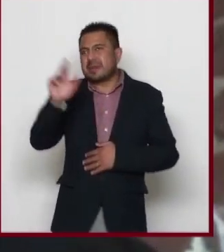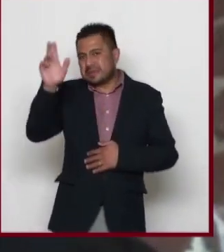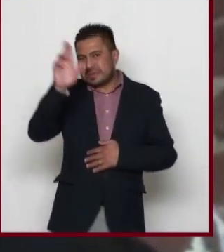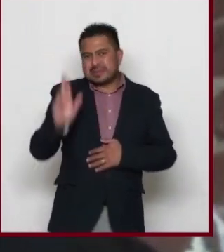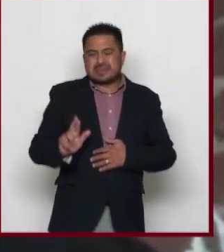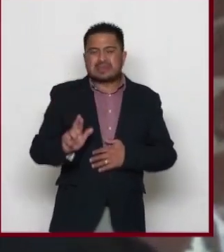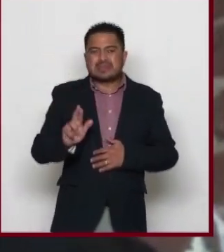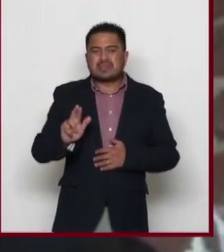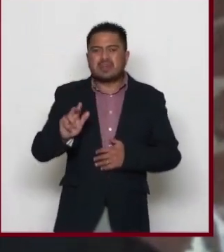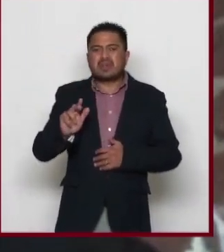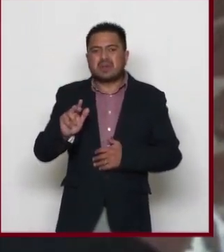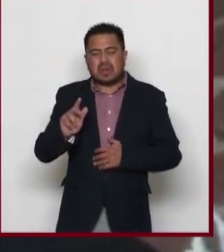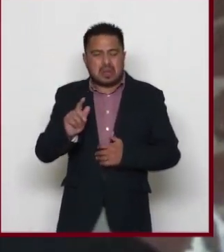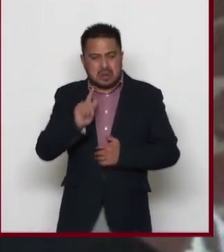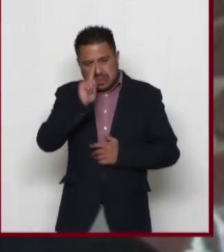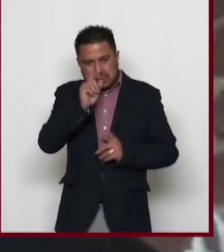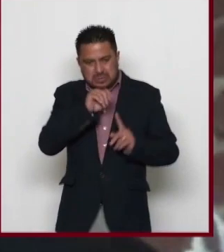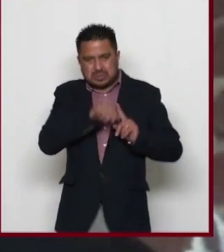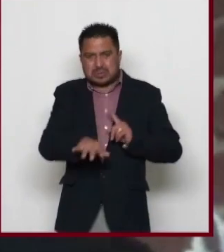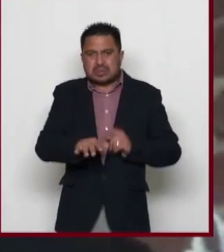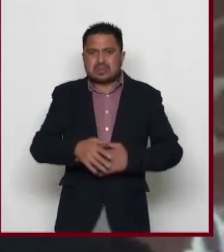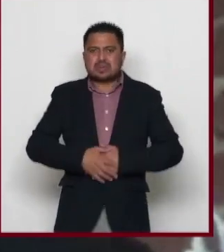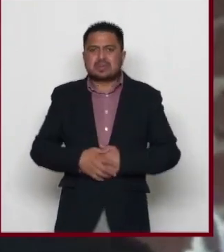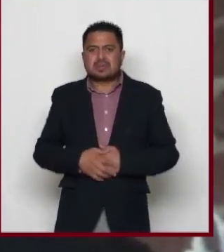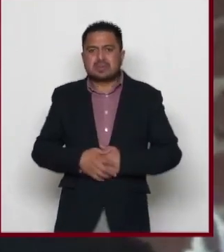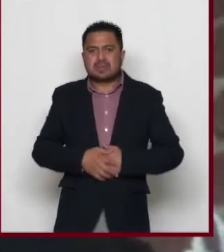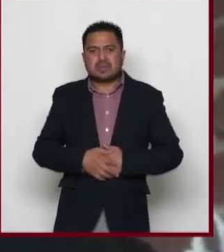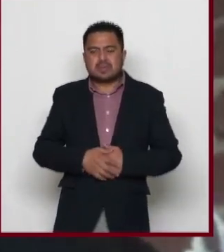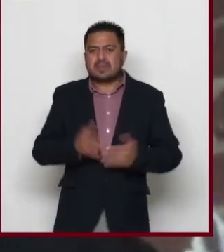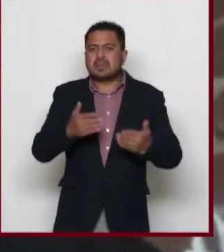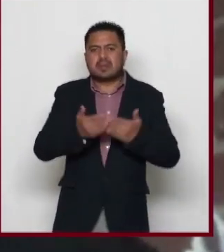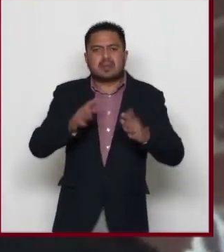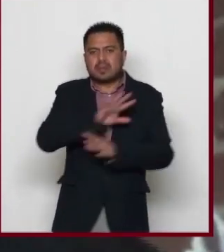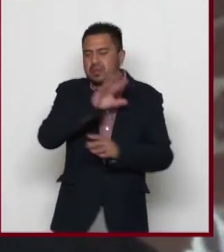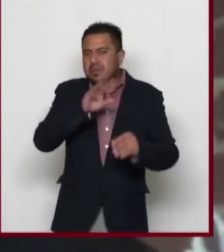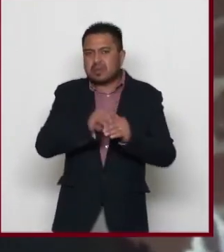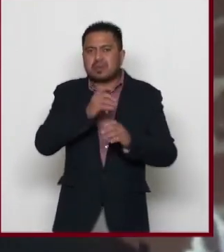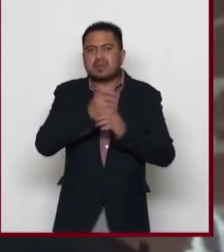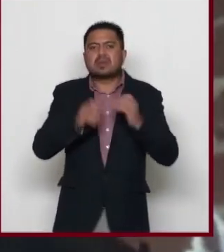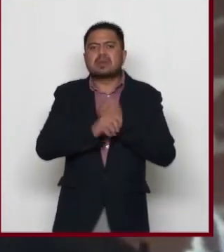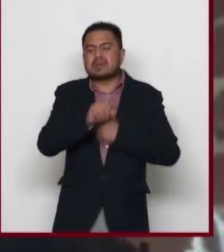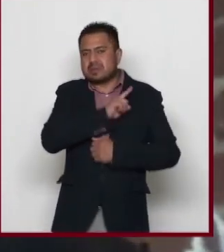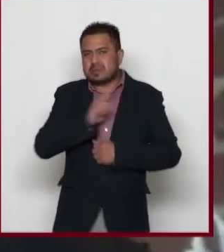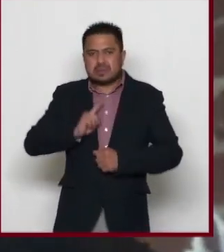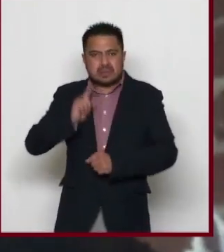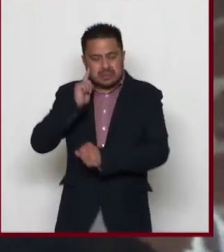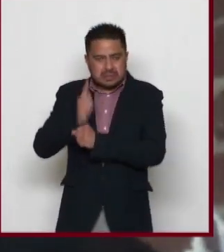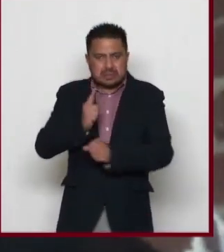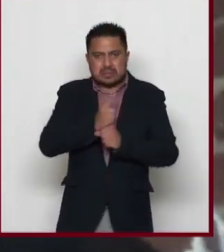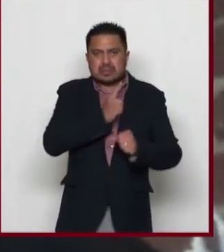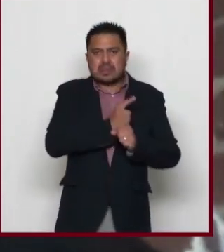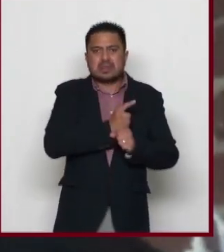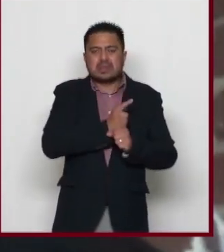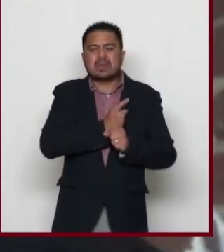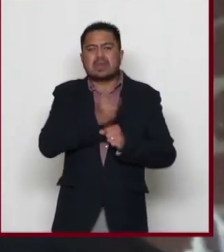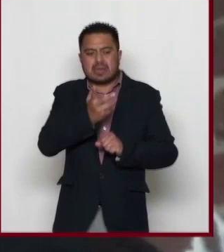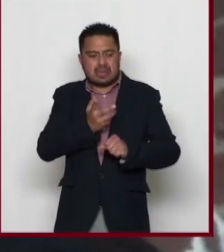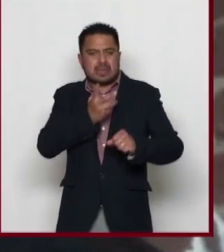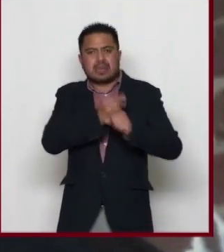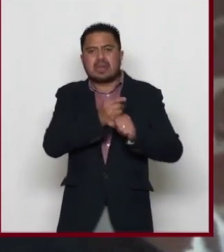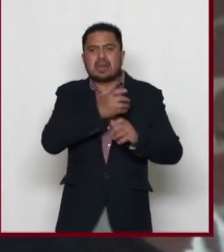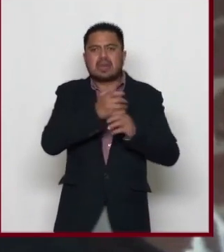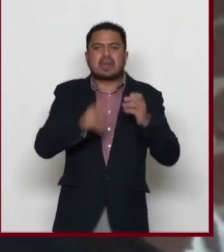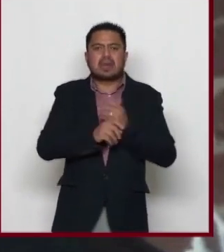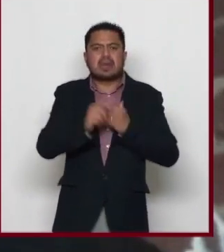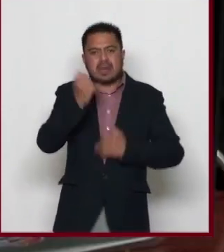ser rayos gamma y puede ser ondas de radio. Todo eso, ¿no? Entonces, todas las cosas hay que